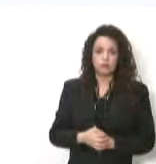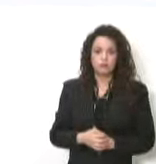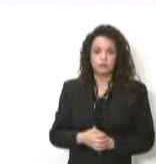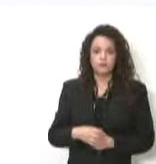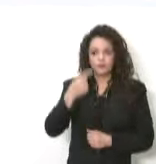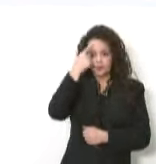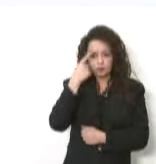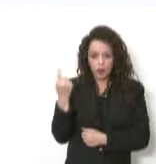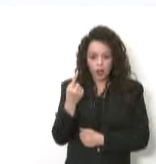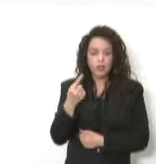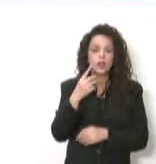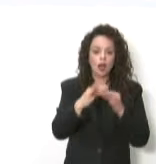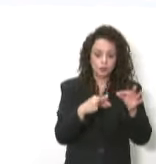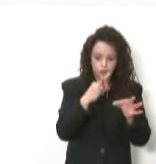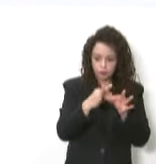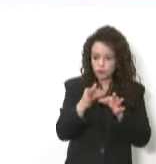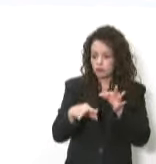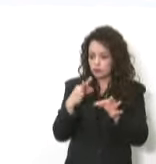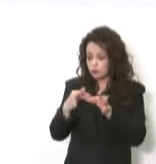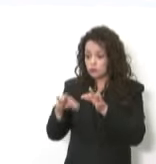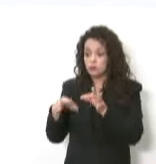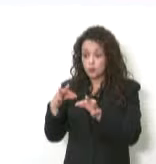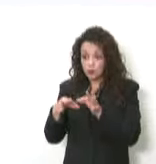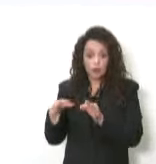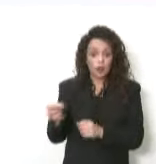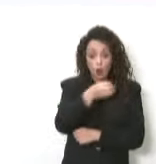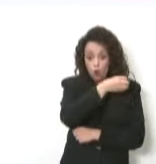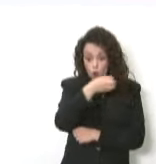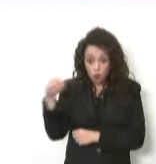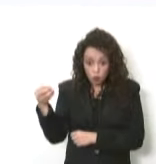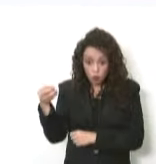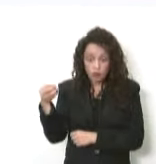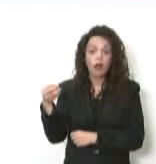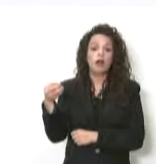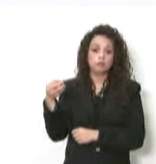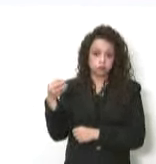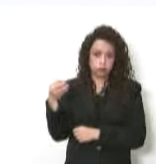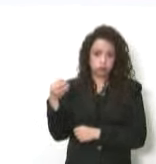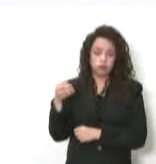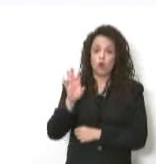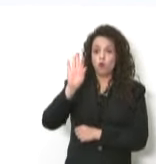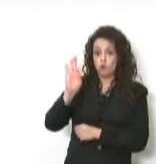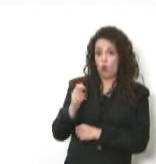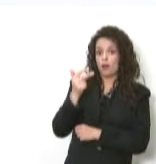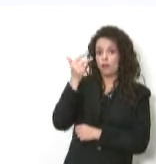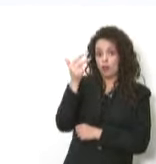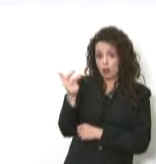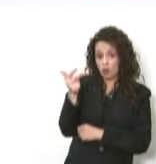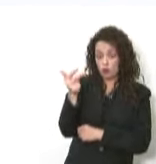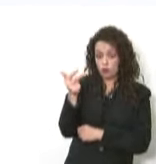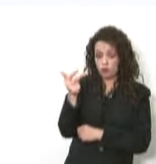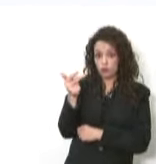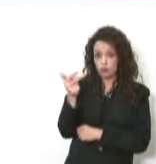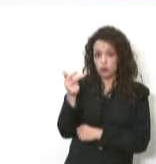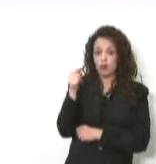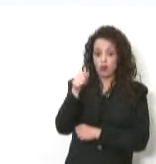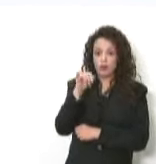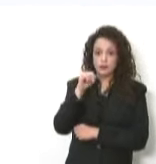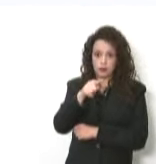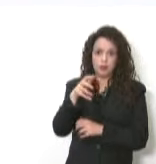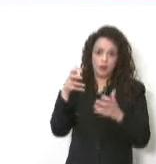que se cumplan con las obligaciones comunes, las genéricas es 48, las que les aplican, y eso vale